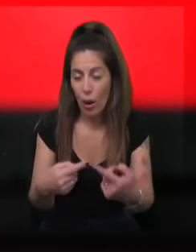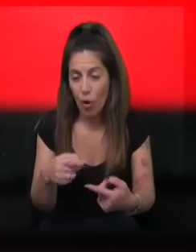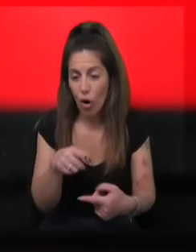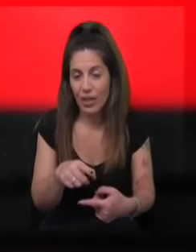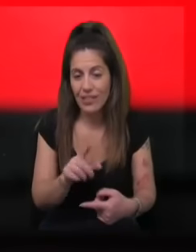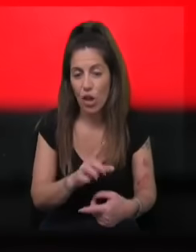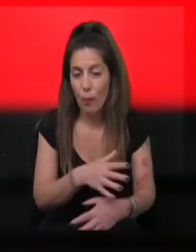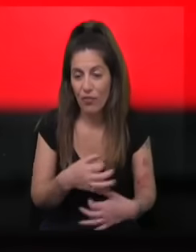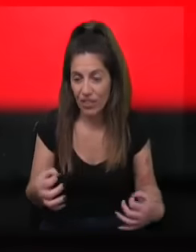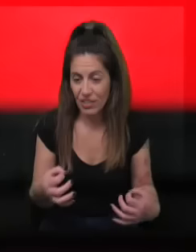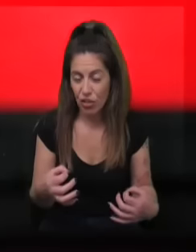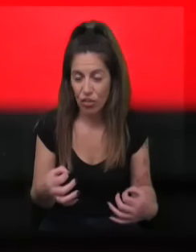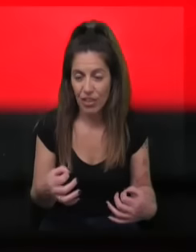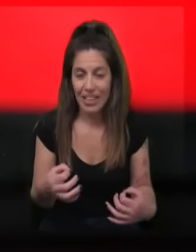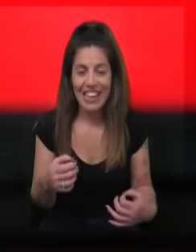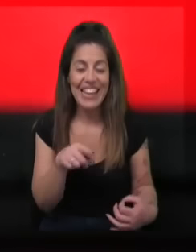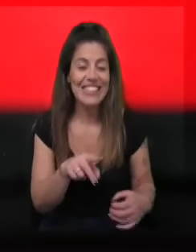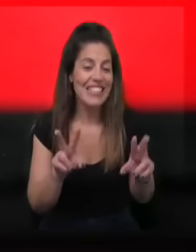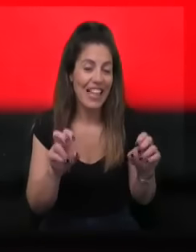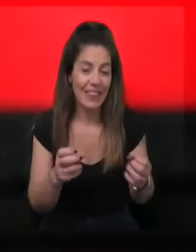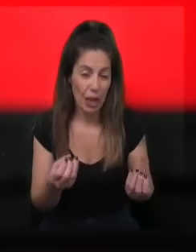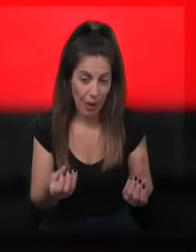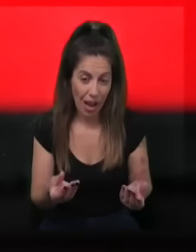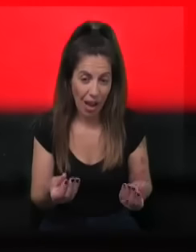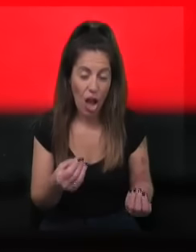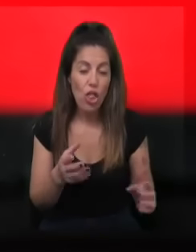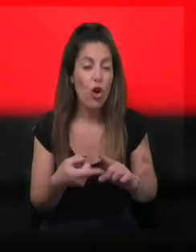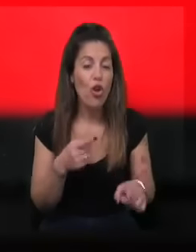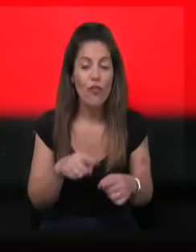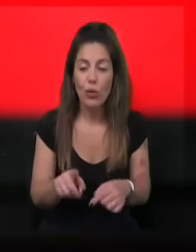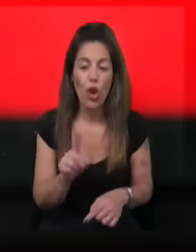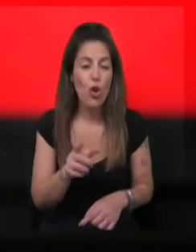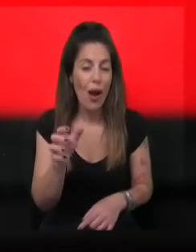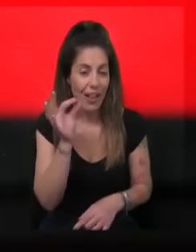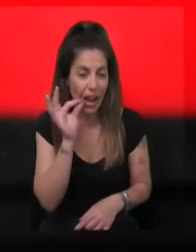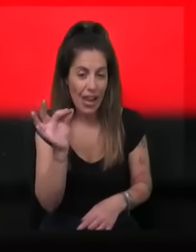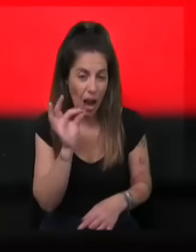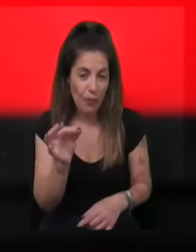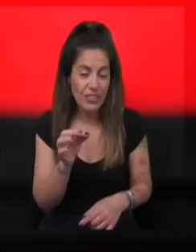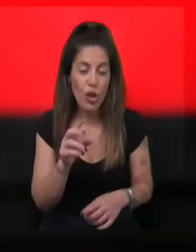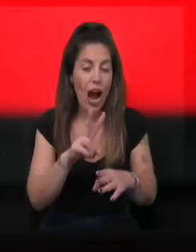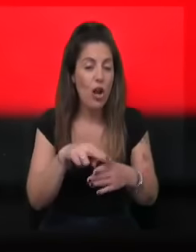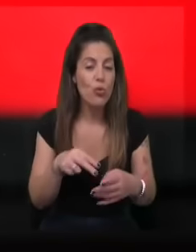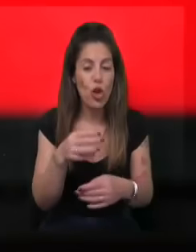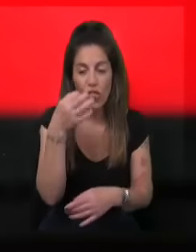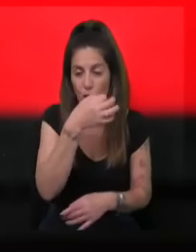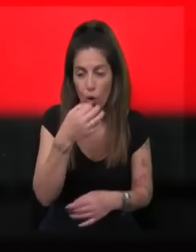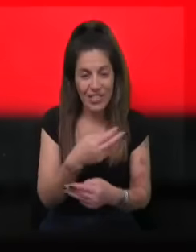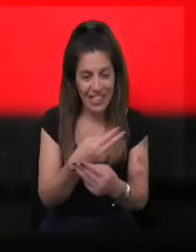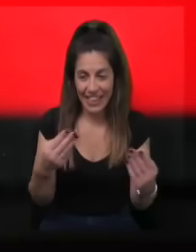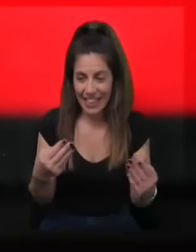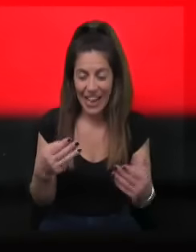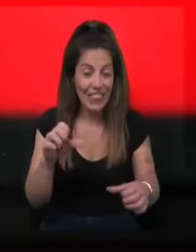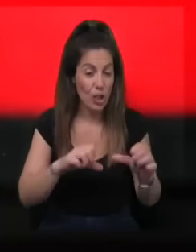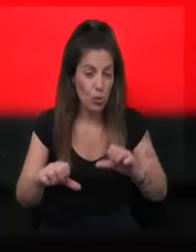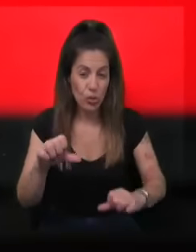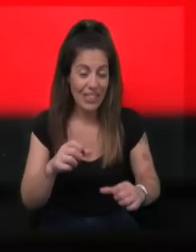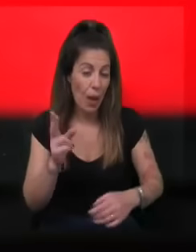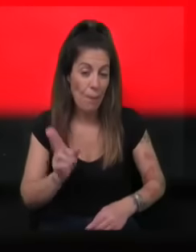disyuntiva y este como todo lo vinculado no al Cannabis sino al uso de drogas en general de sustancias